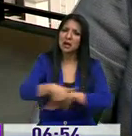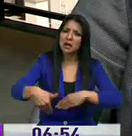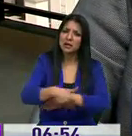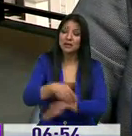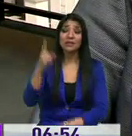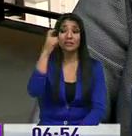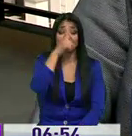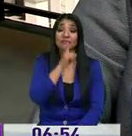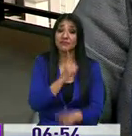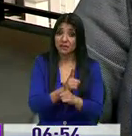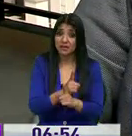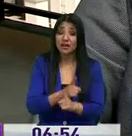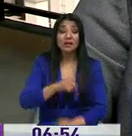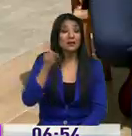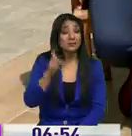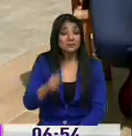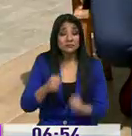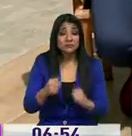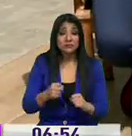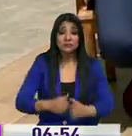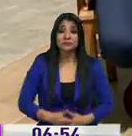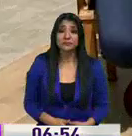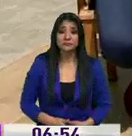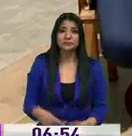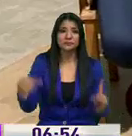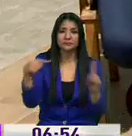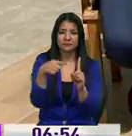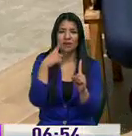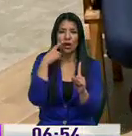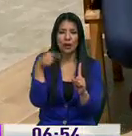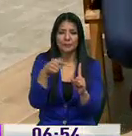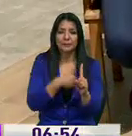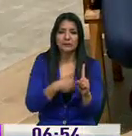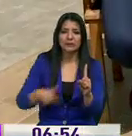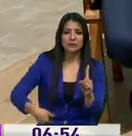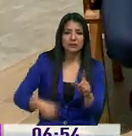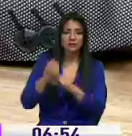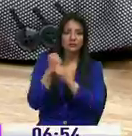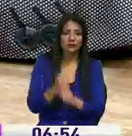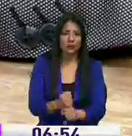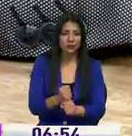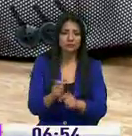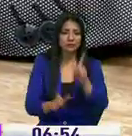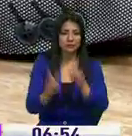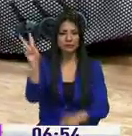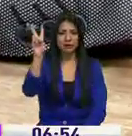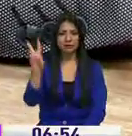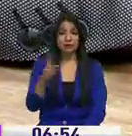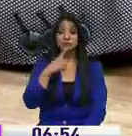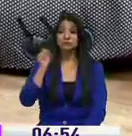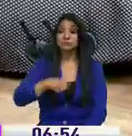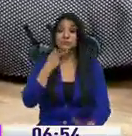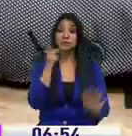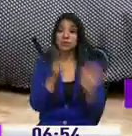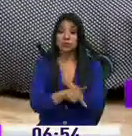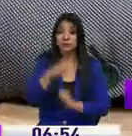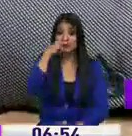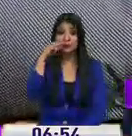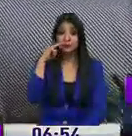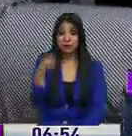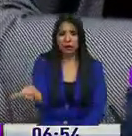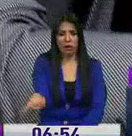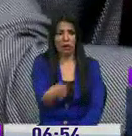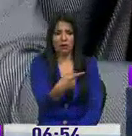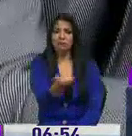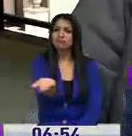de extrema necesidad según eduardo febres-cordero presidente de la fundación hay denuncias de que menores han sido utilizados